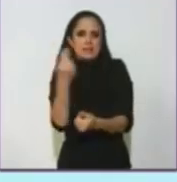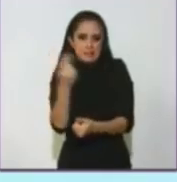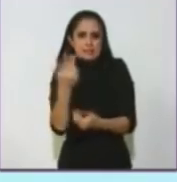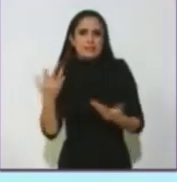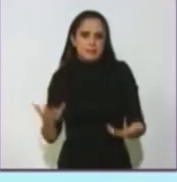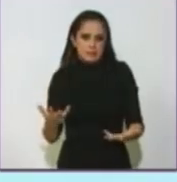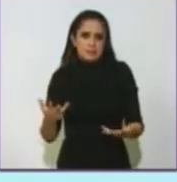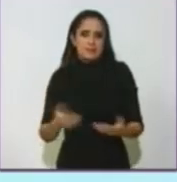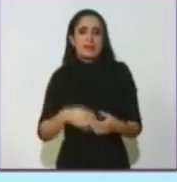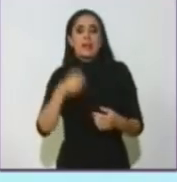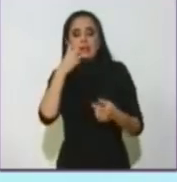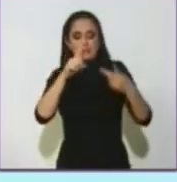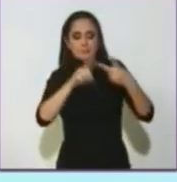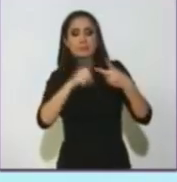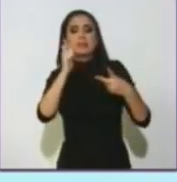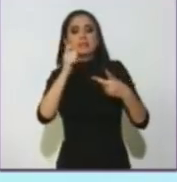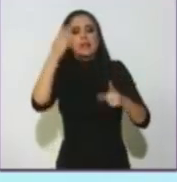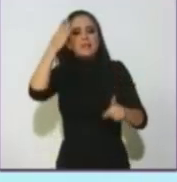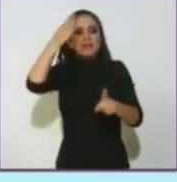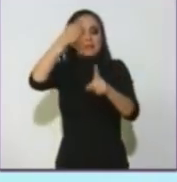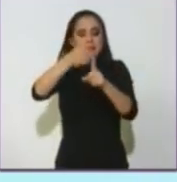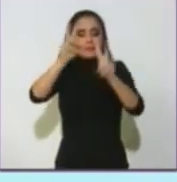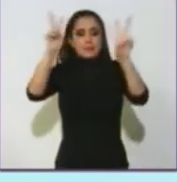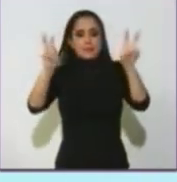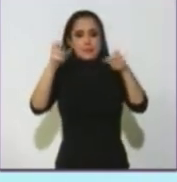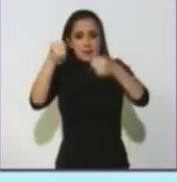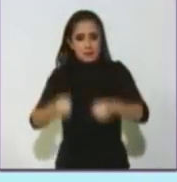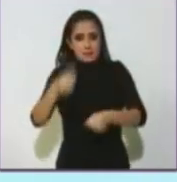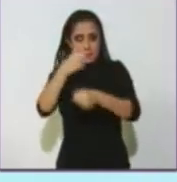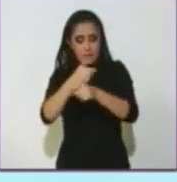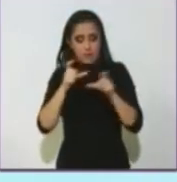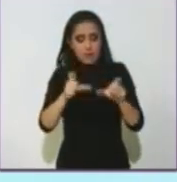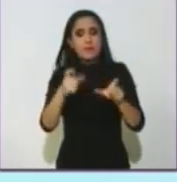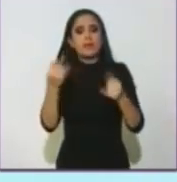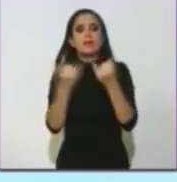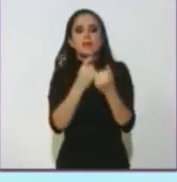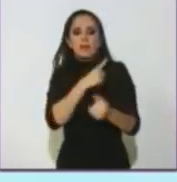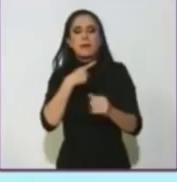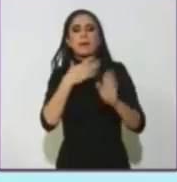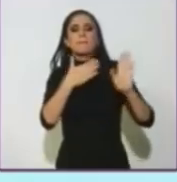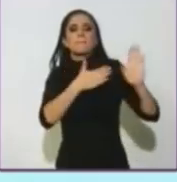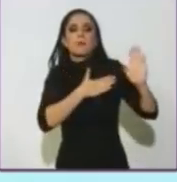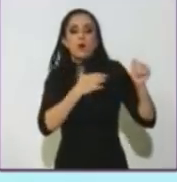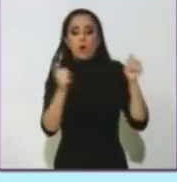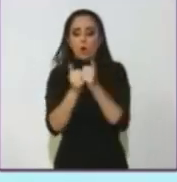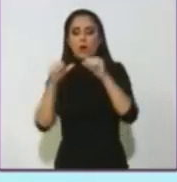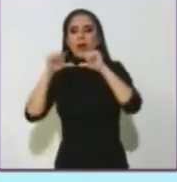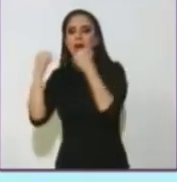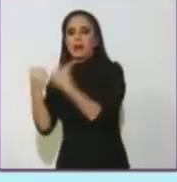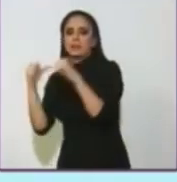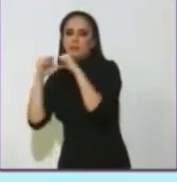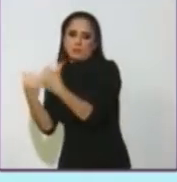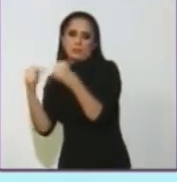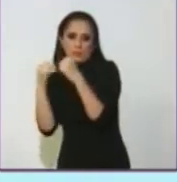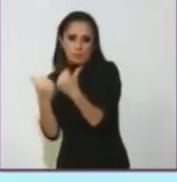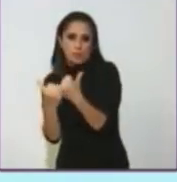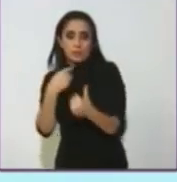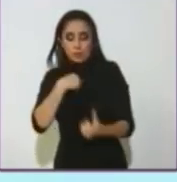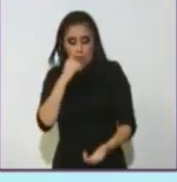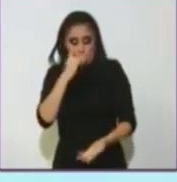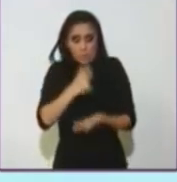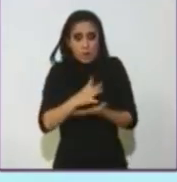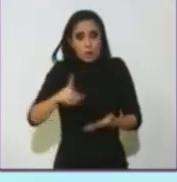tiene que ver particularmente con el tema de seguridad debe ser un compromiso también de la mano con sociedad civil a nosotros no solo no nos da